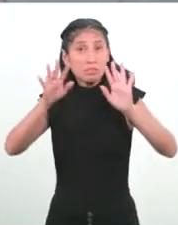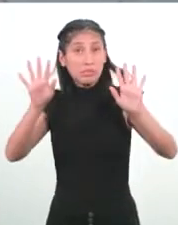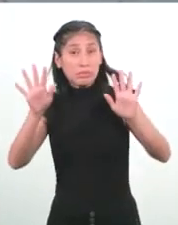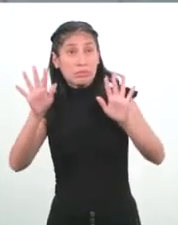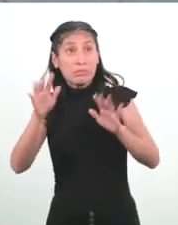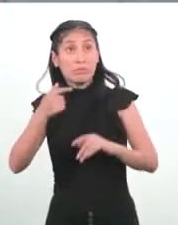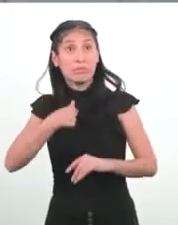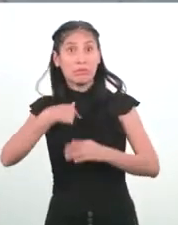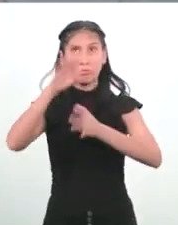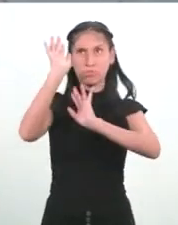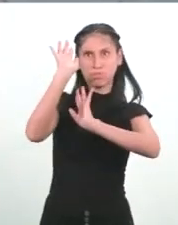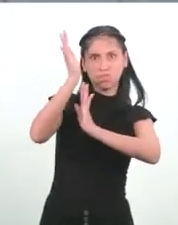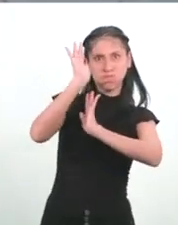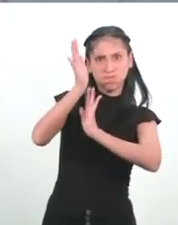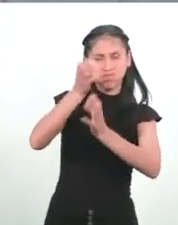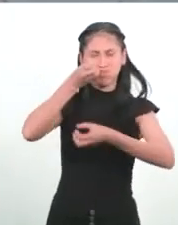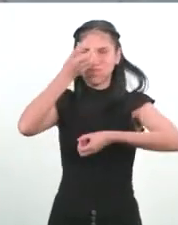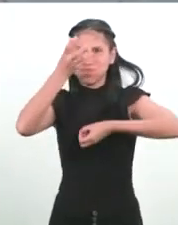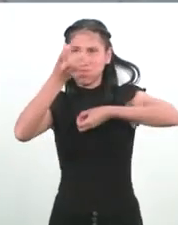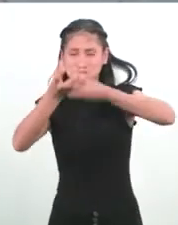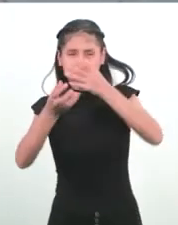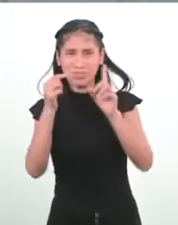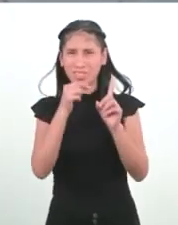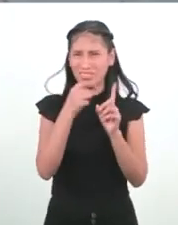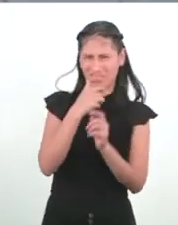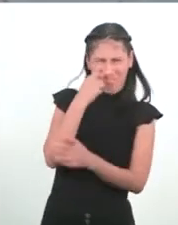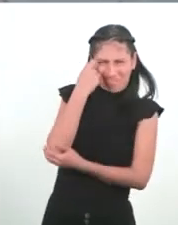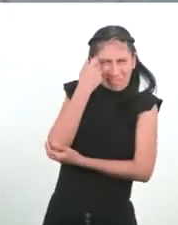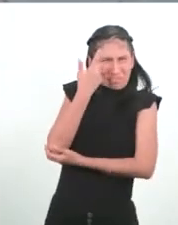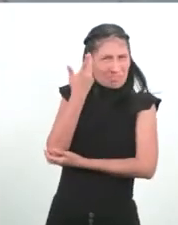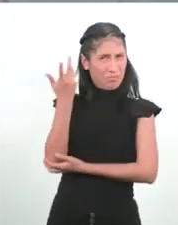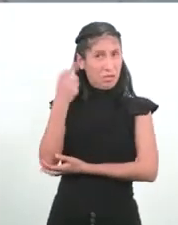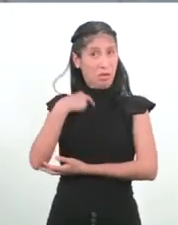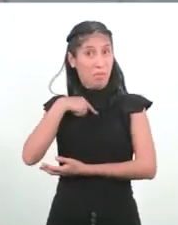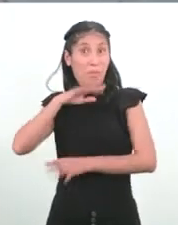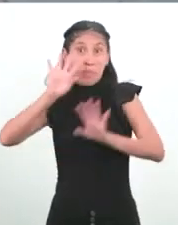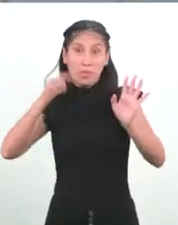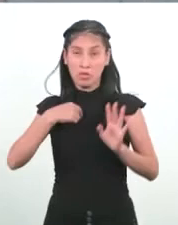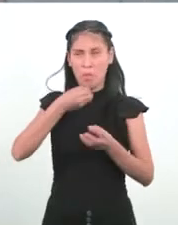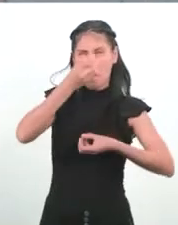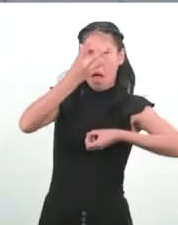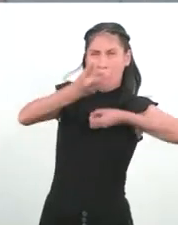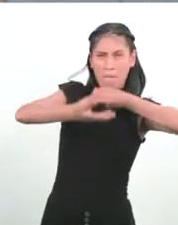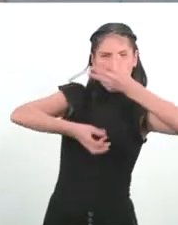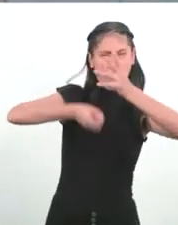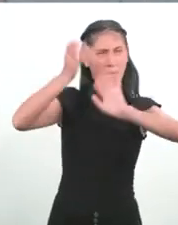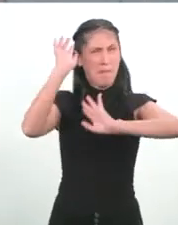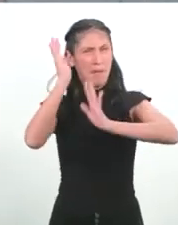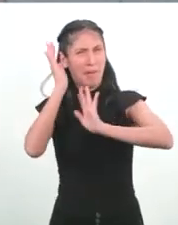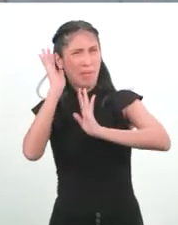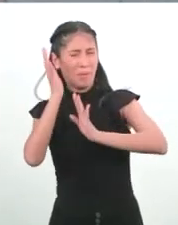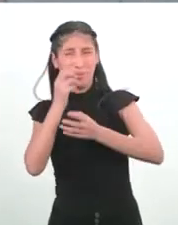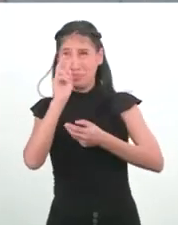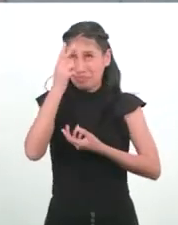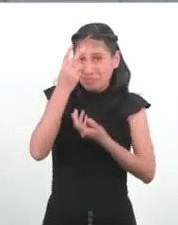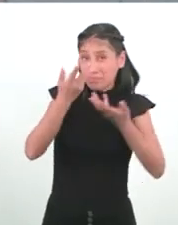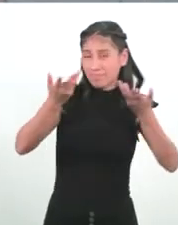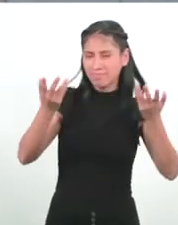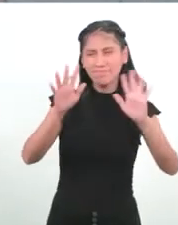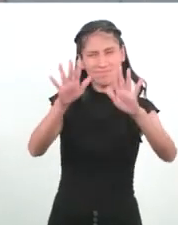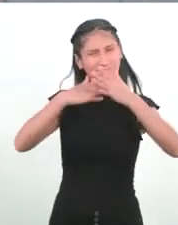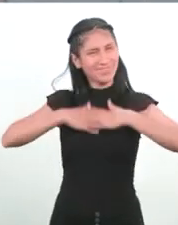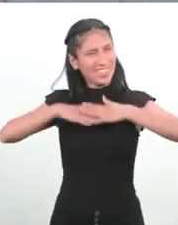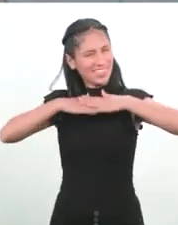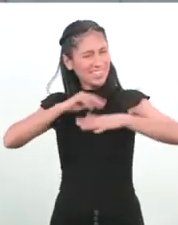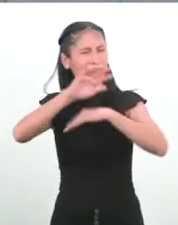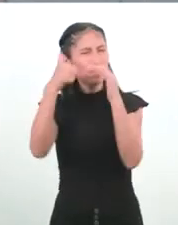problema fui yo. Es decir, si no me comuniqué bien o de la mejor manera. No te preocupes, todo se aprende. Y para